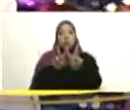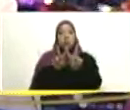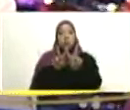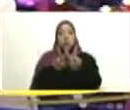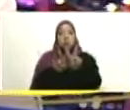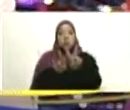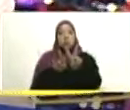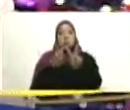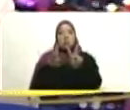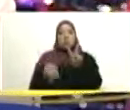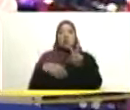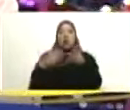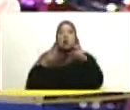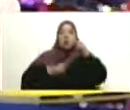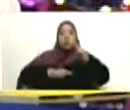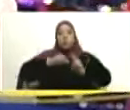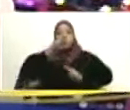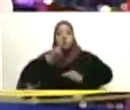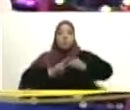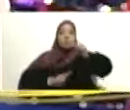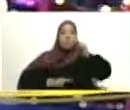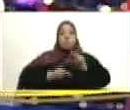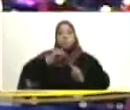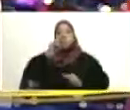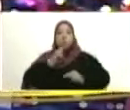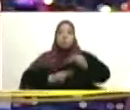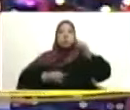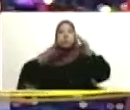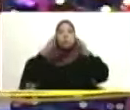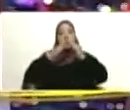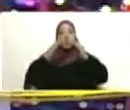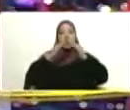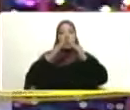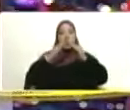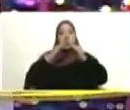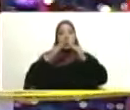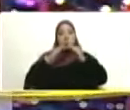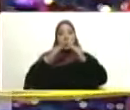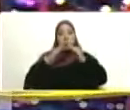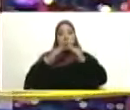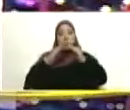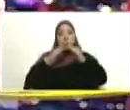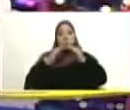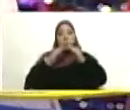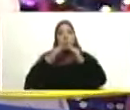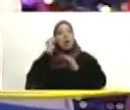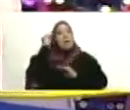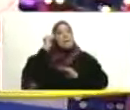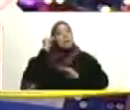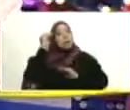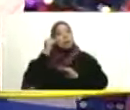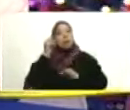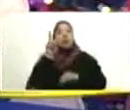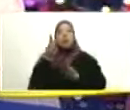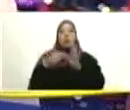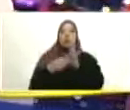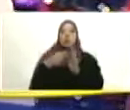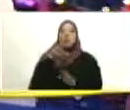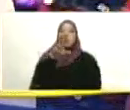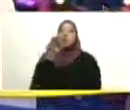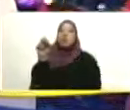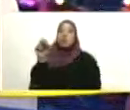pim, pum, pac, avanzando, paso a paso. y pensando, 2030,